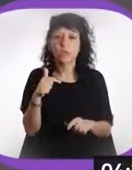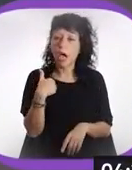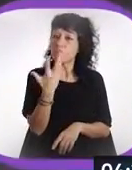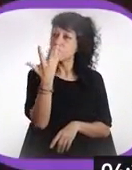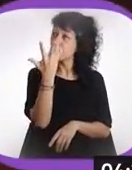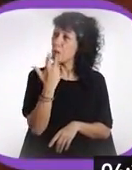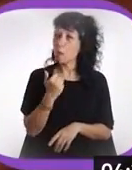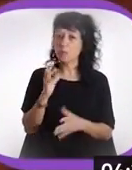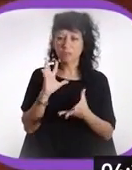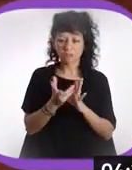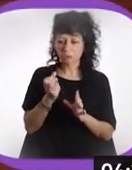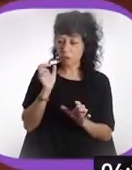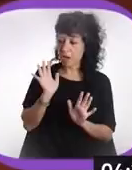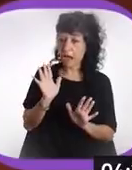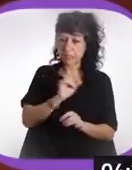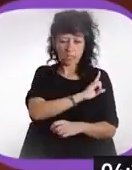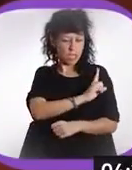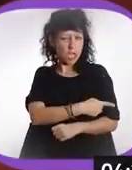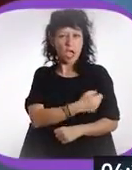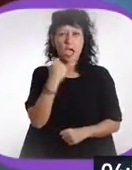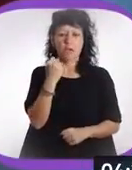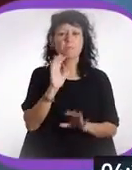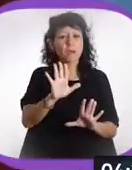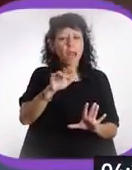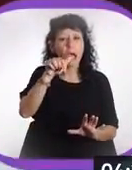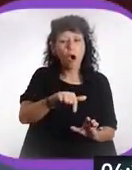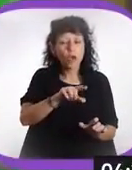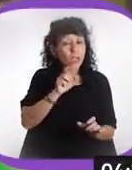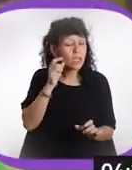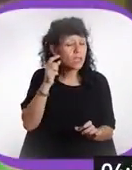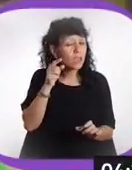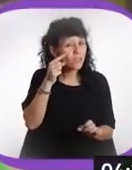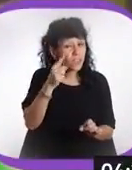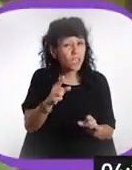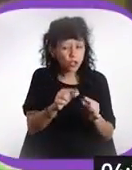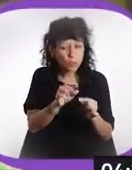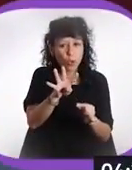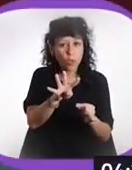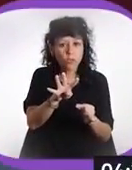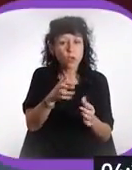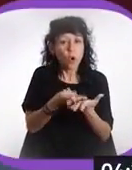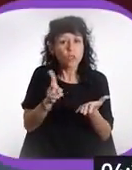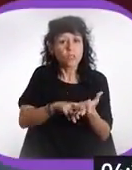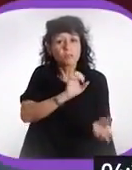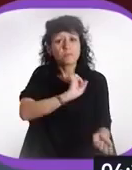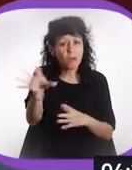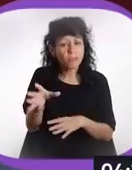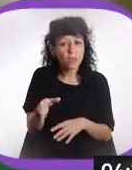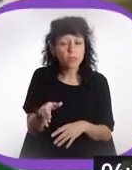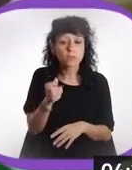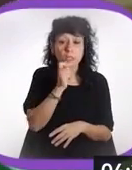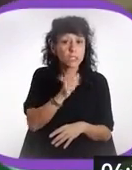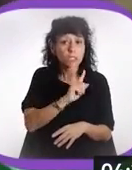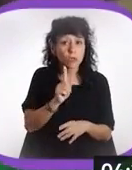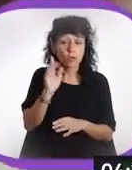ser un héroe. Oh, Bert, pasa al canal 4. Hay que enviarlo de vuelta ahora. Antes de que arroje un obelisco